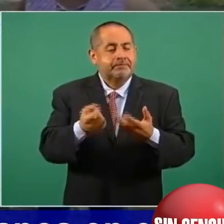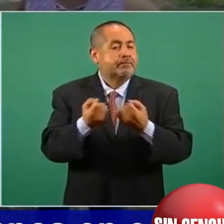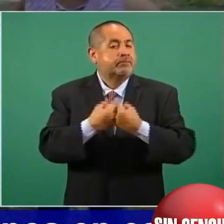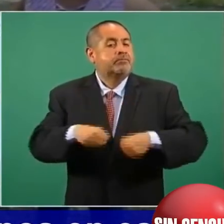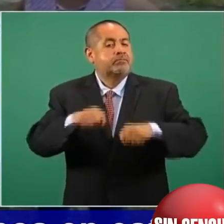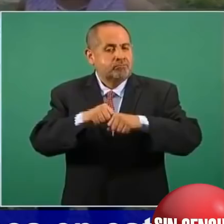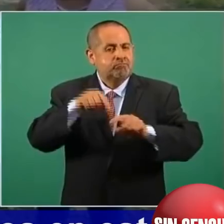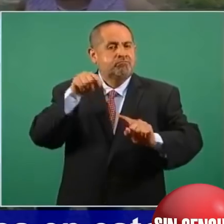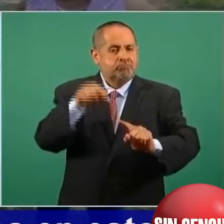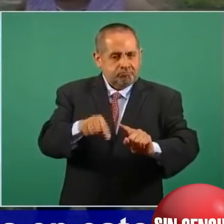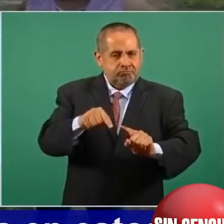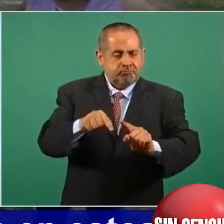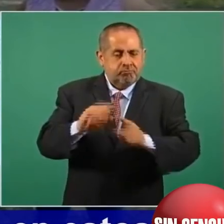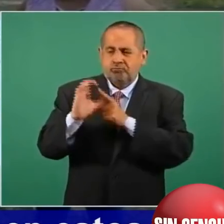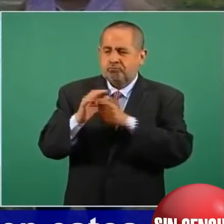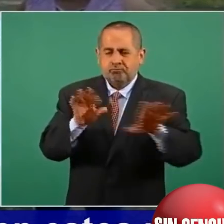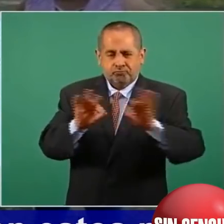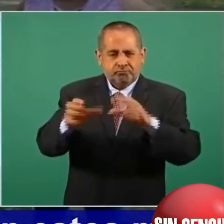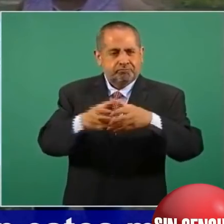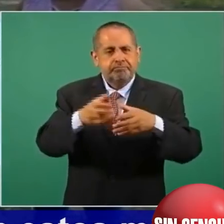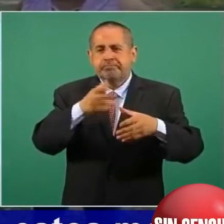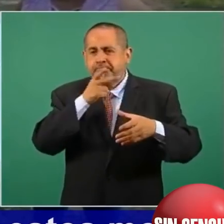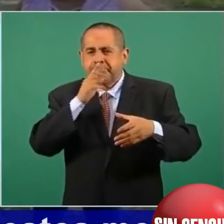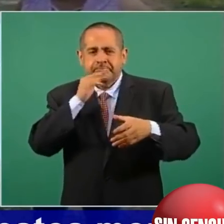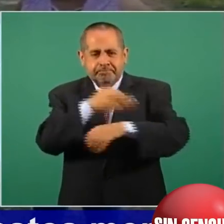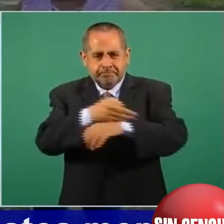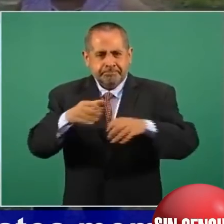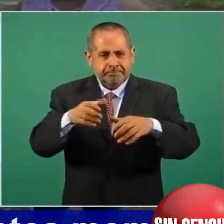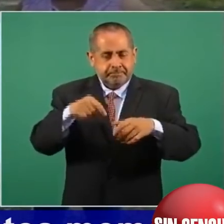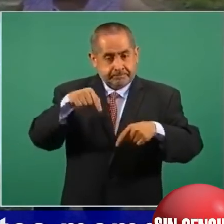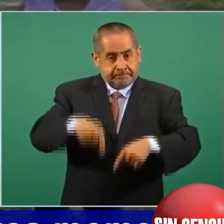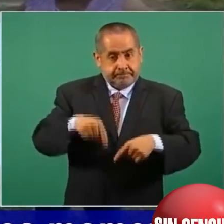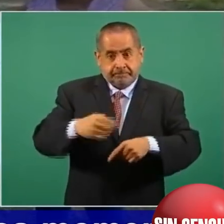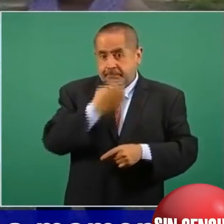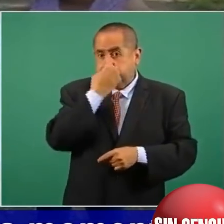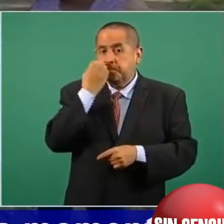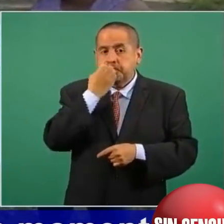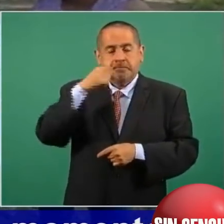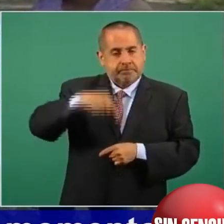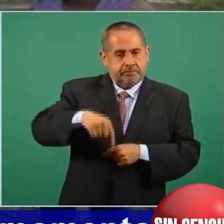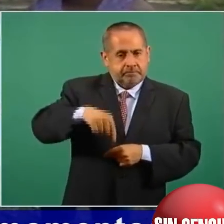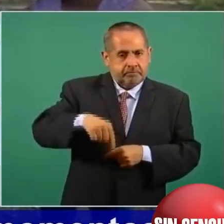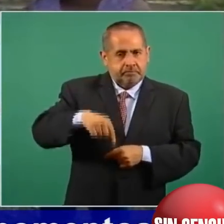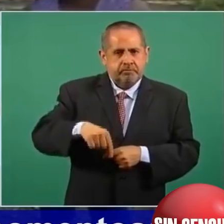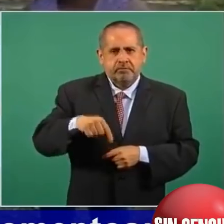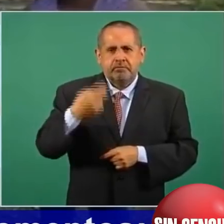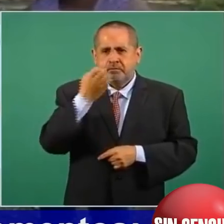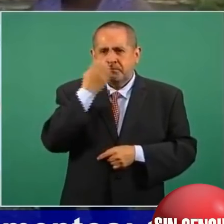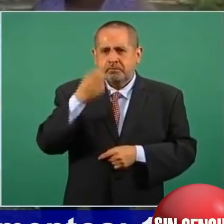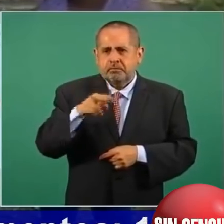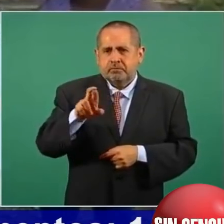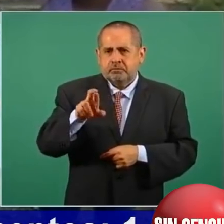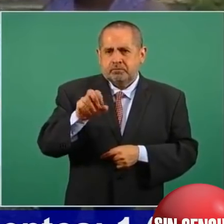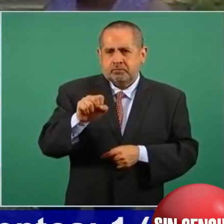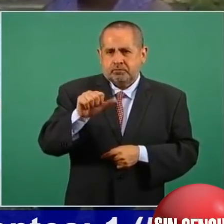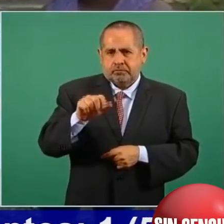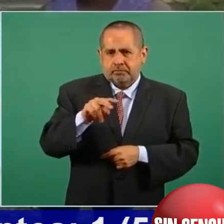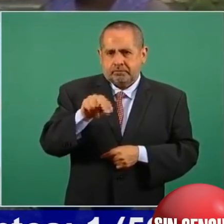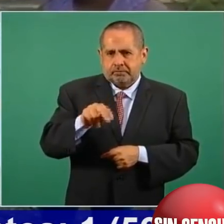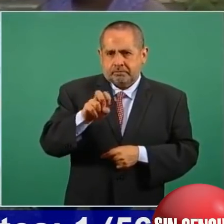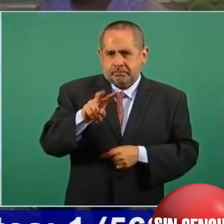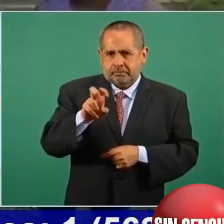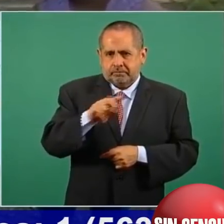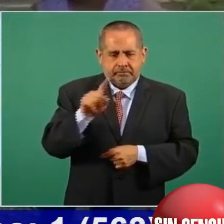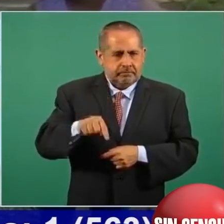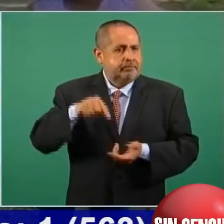sociedad, del comité de madres y de padres de familia de esta escuela que es Rosa Nevares, aquí